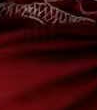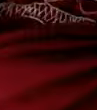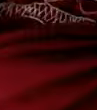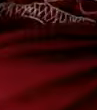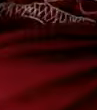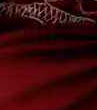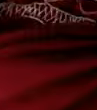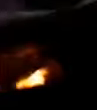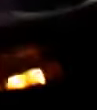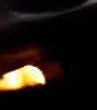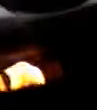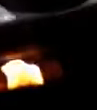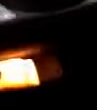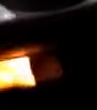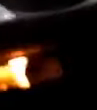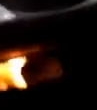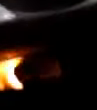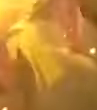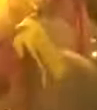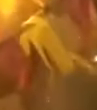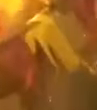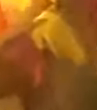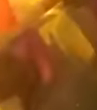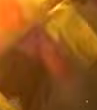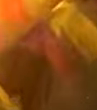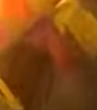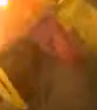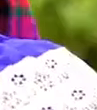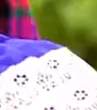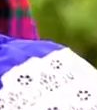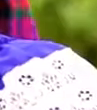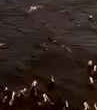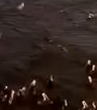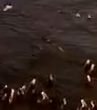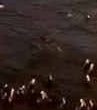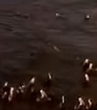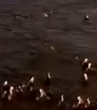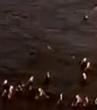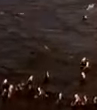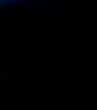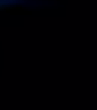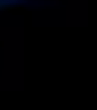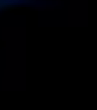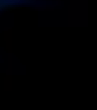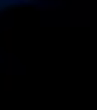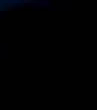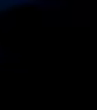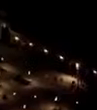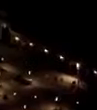Agradecemos a los medios de comunicación por enlazarse a la cadena nacional de radio y televisión.